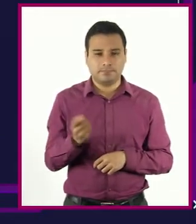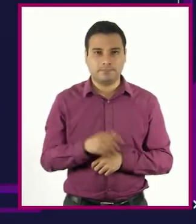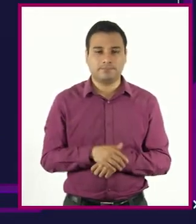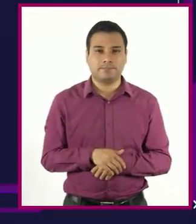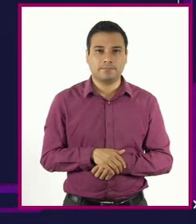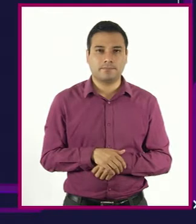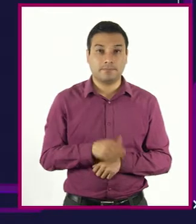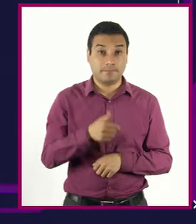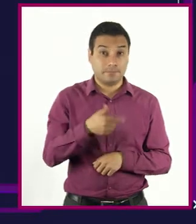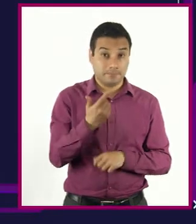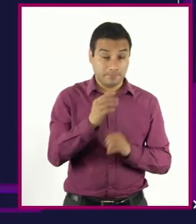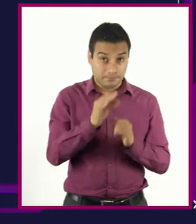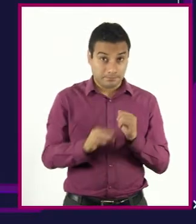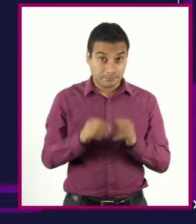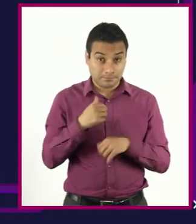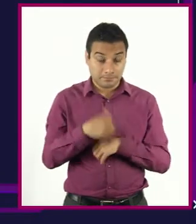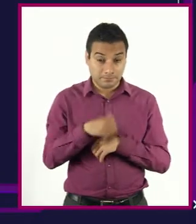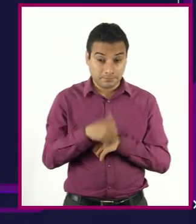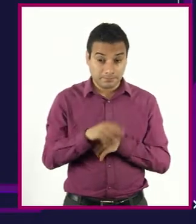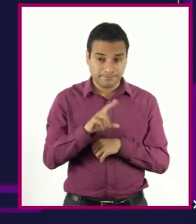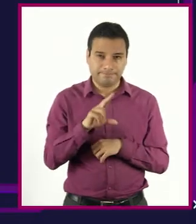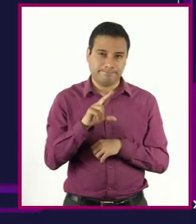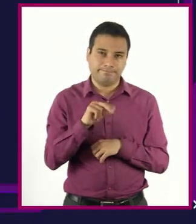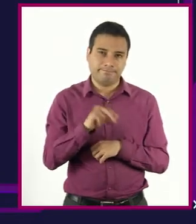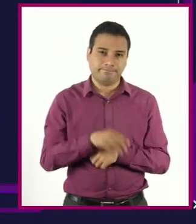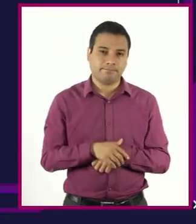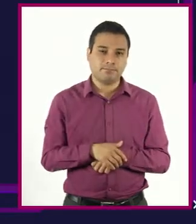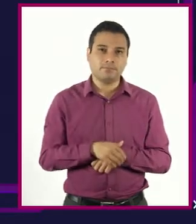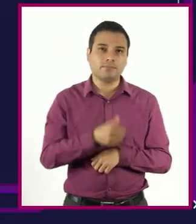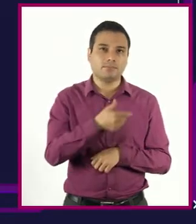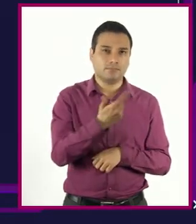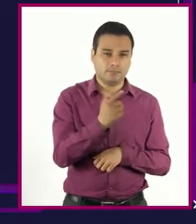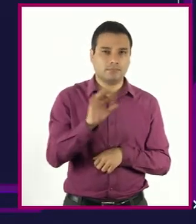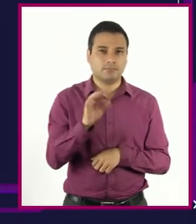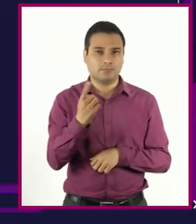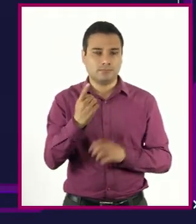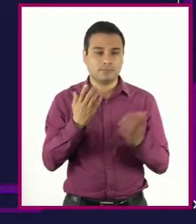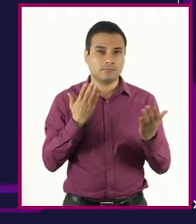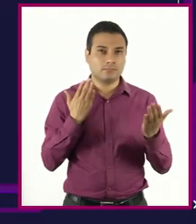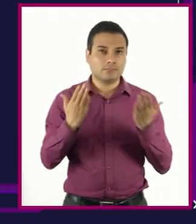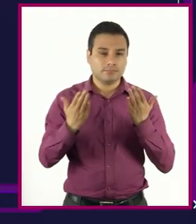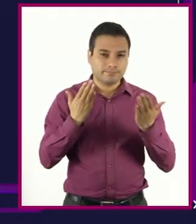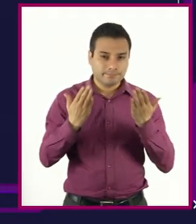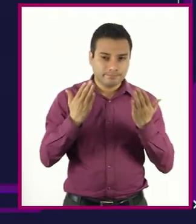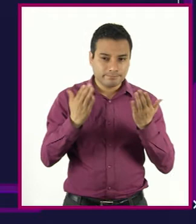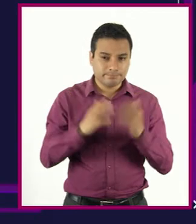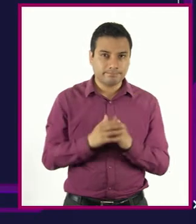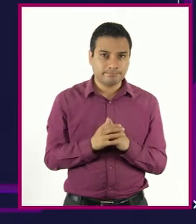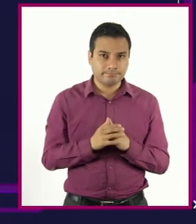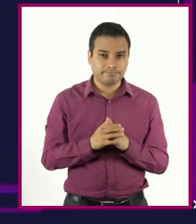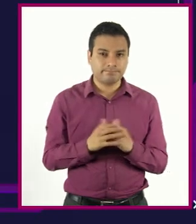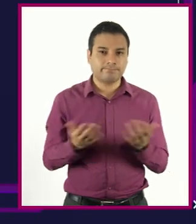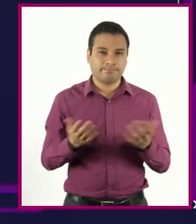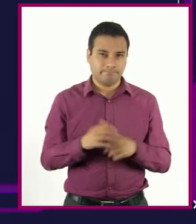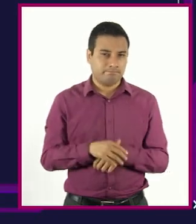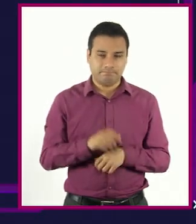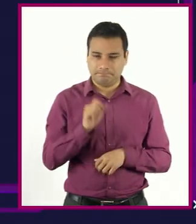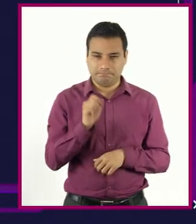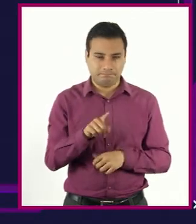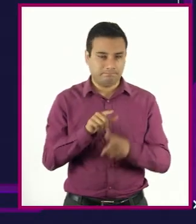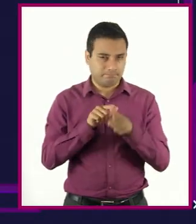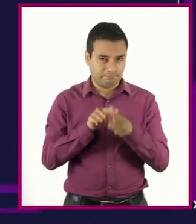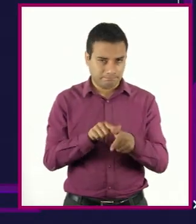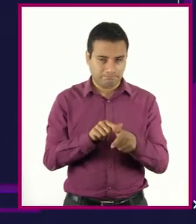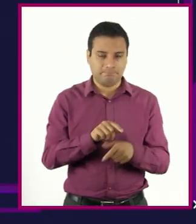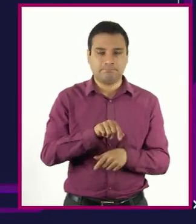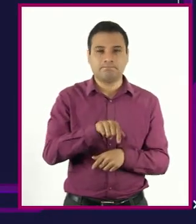Como no es el último número, se compara con el 41, que al no ser mayor, se pasa al siguiente